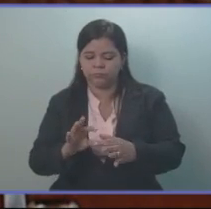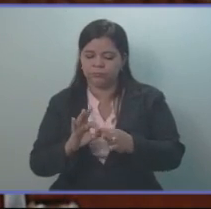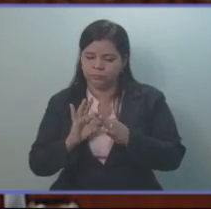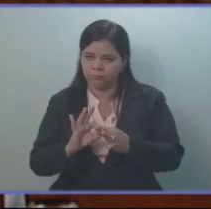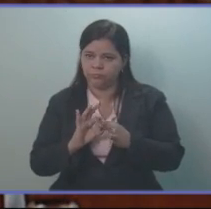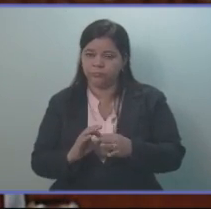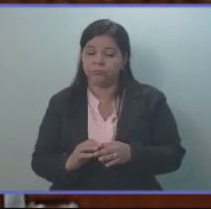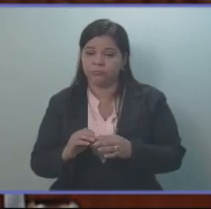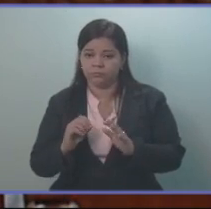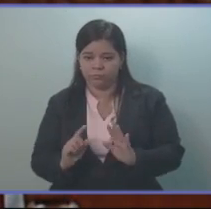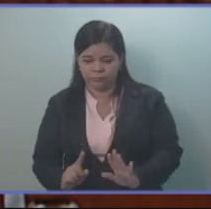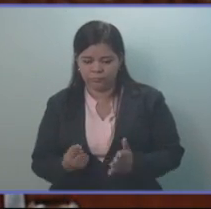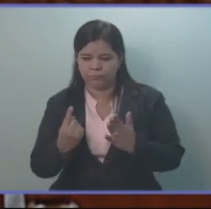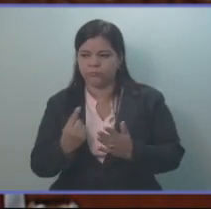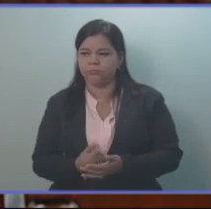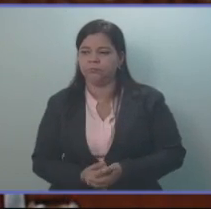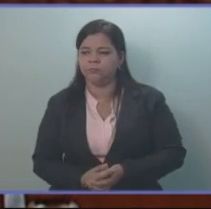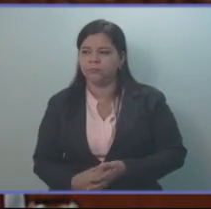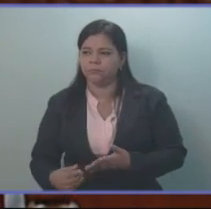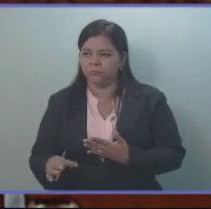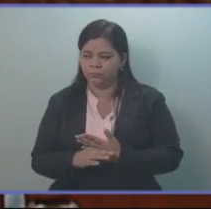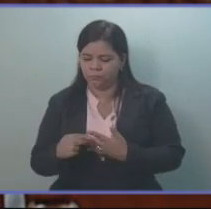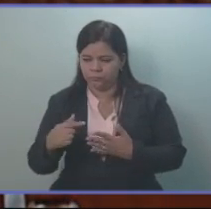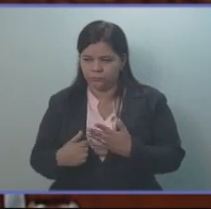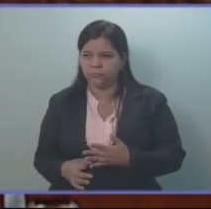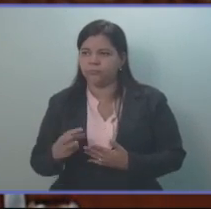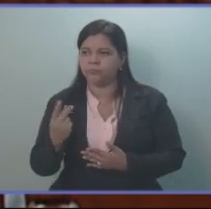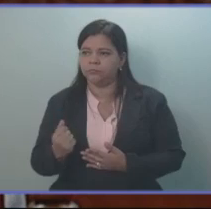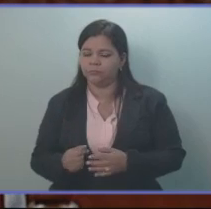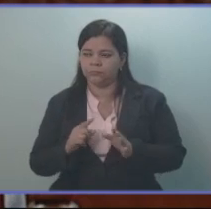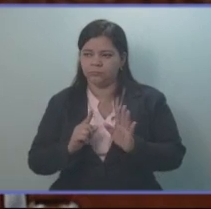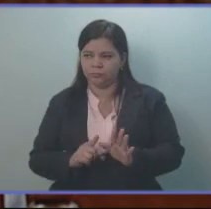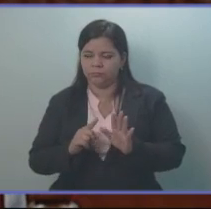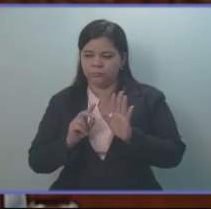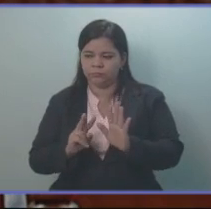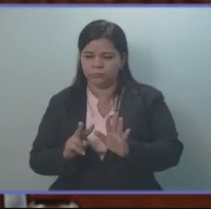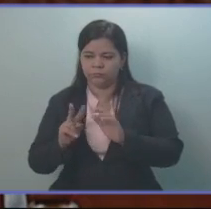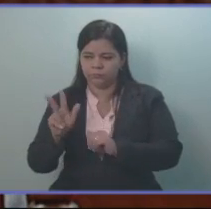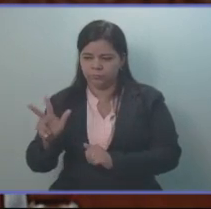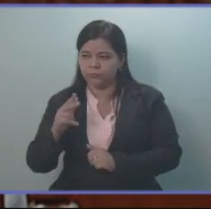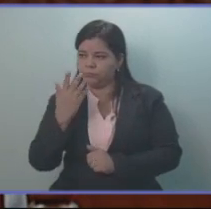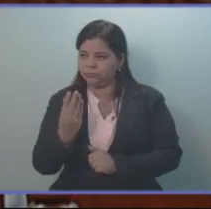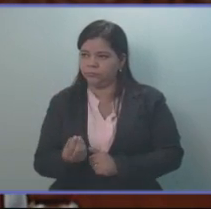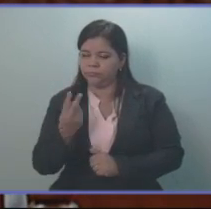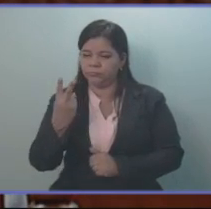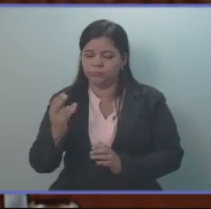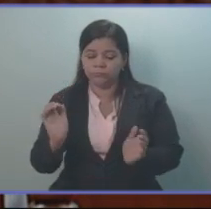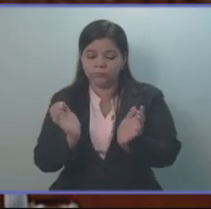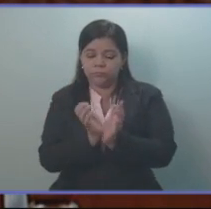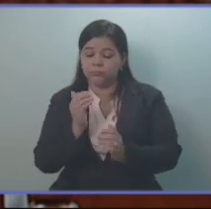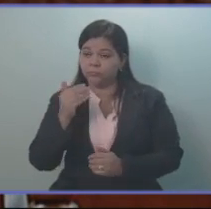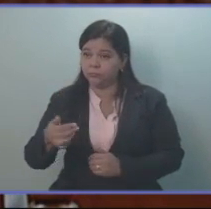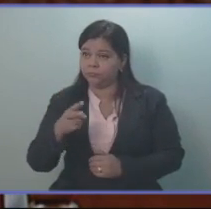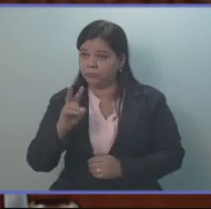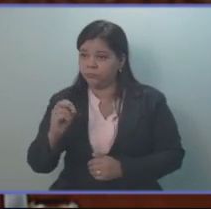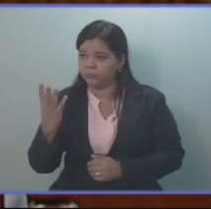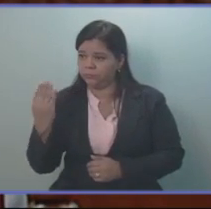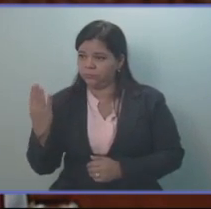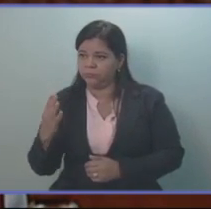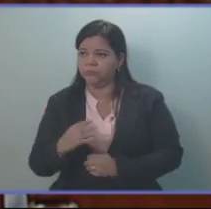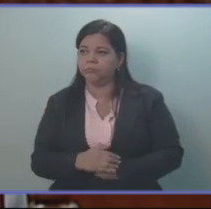Romano 6, que mediante decreto legislativo número 673 de fecha 2 de mayo de